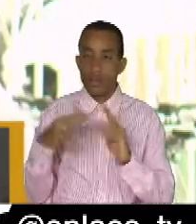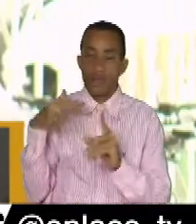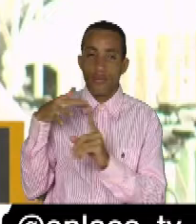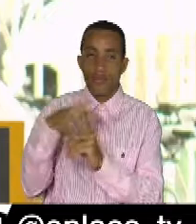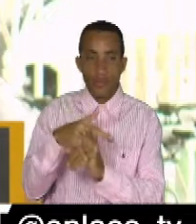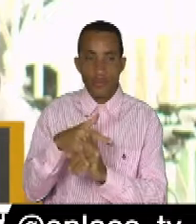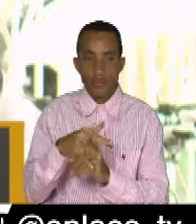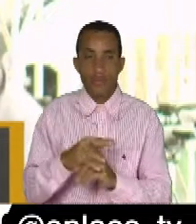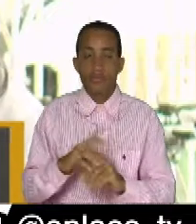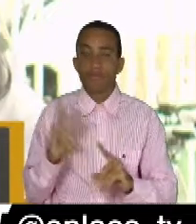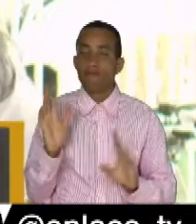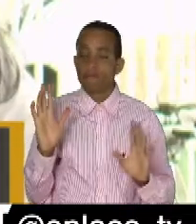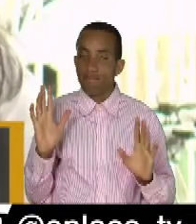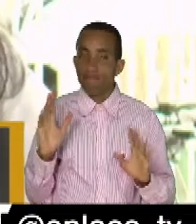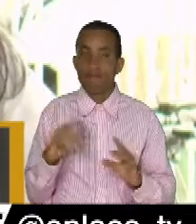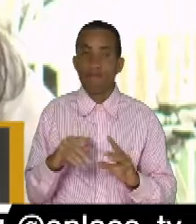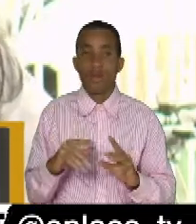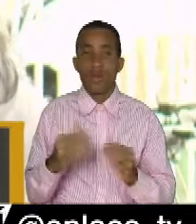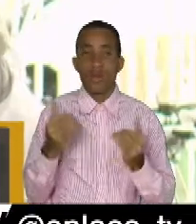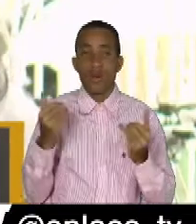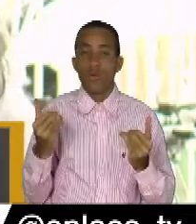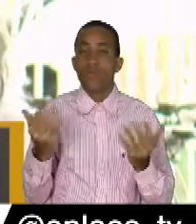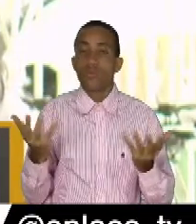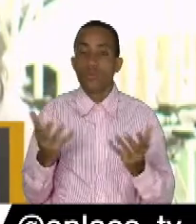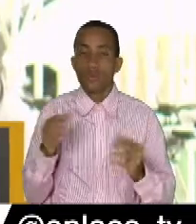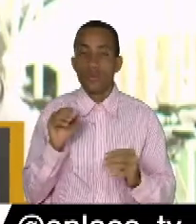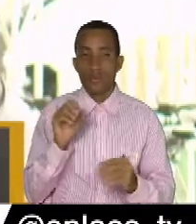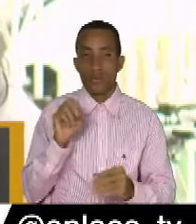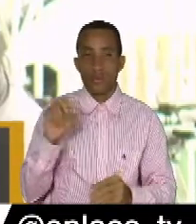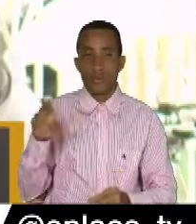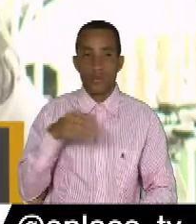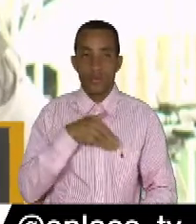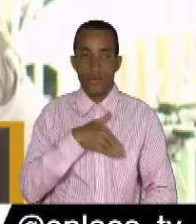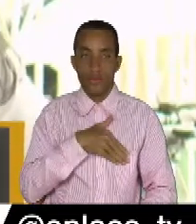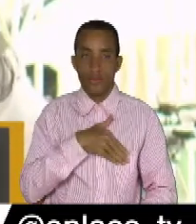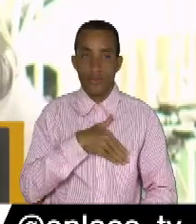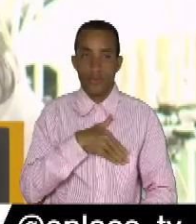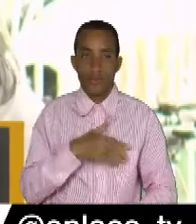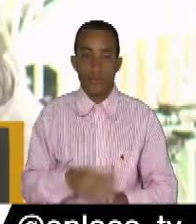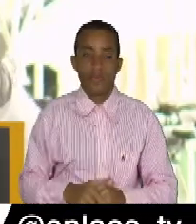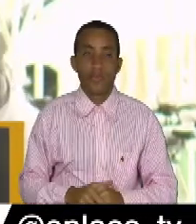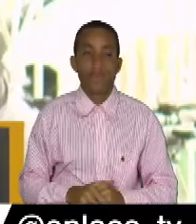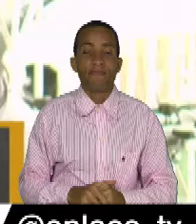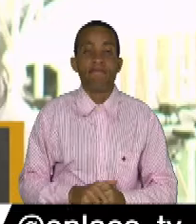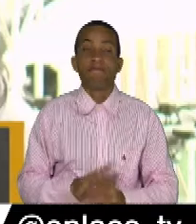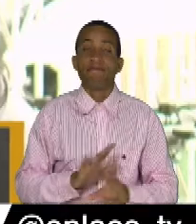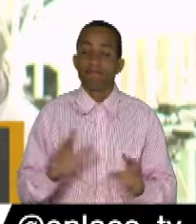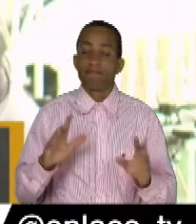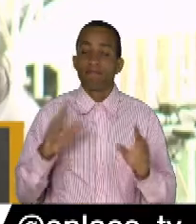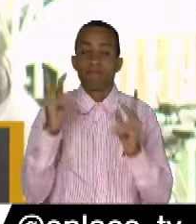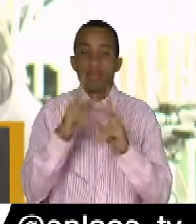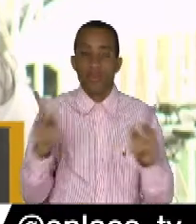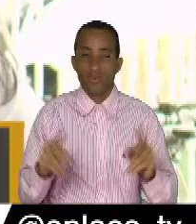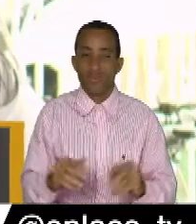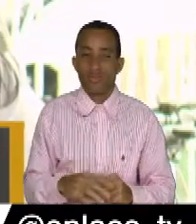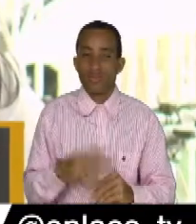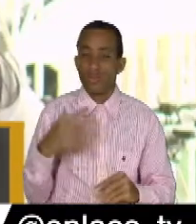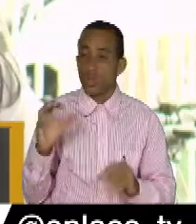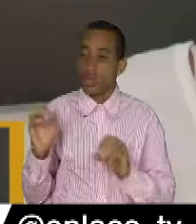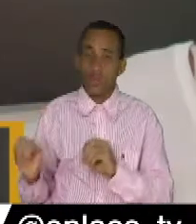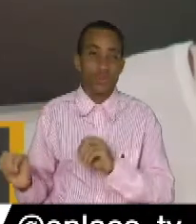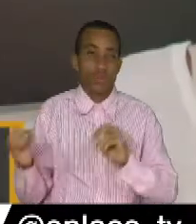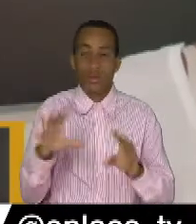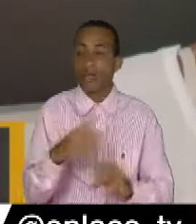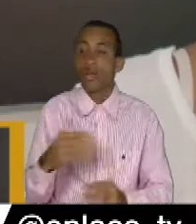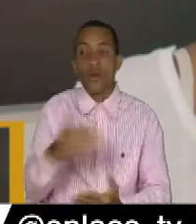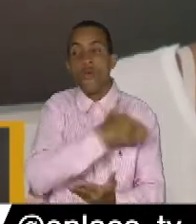esta situación de orden público que se presenta en esta región de El Magdalena Medio. Son varias personas las que han sufrido precisamente desplazamiento forzado.